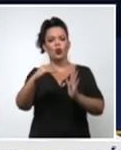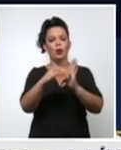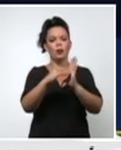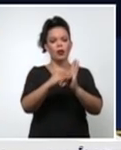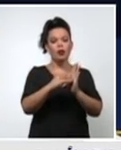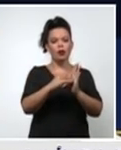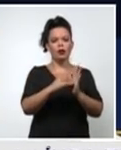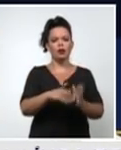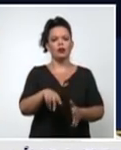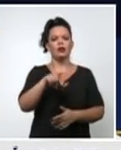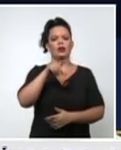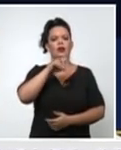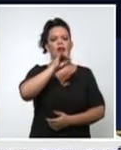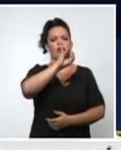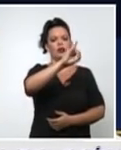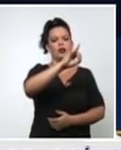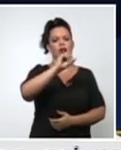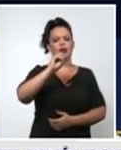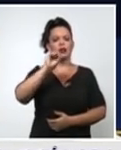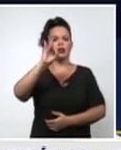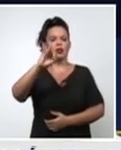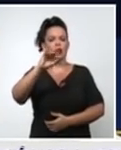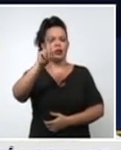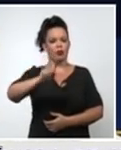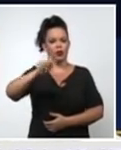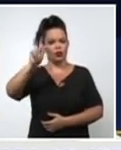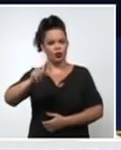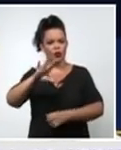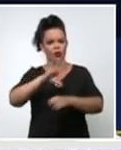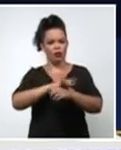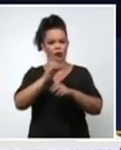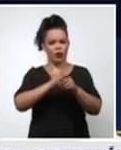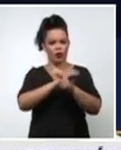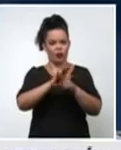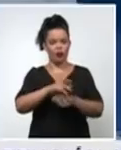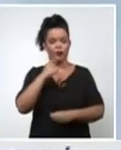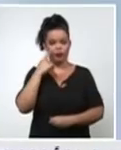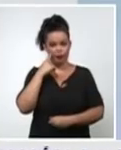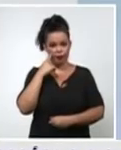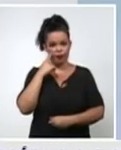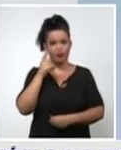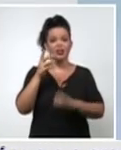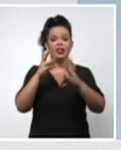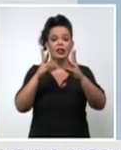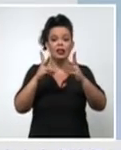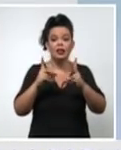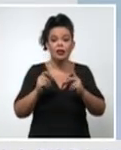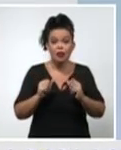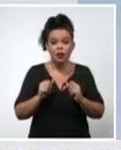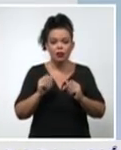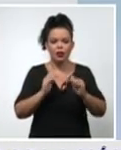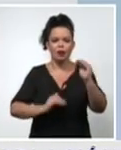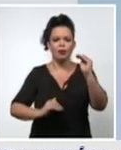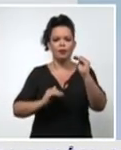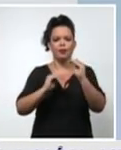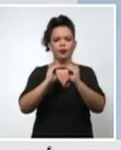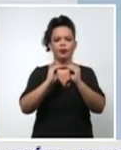168.707 personas con la enfermedad. Y ya la cifra alcanza los